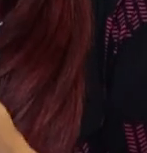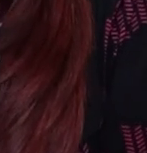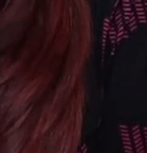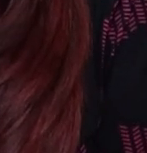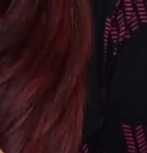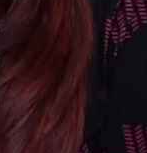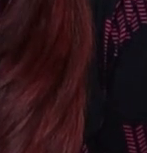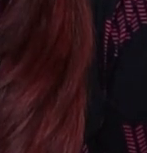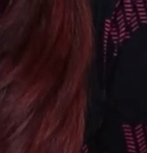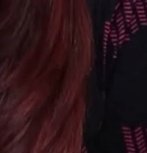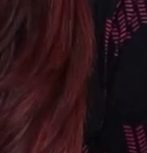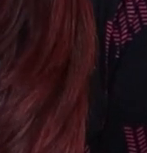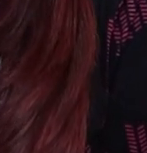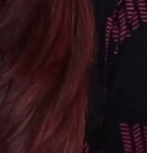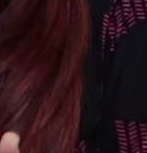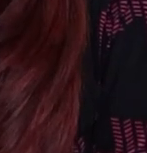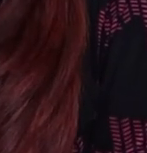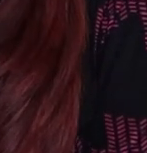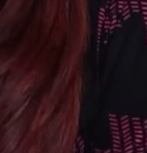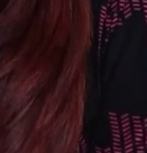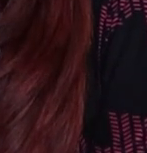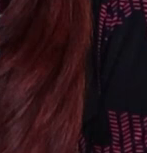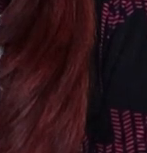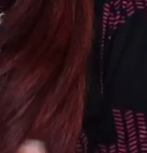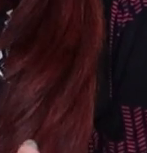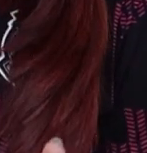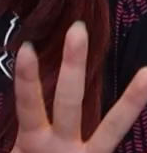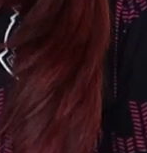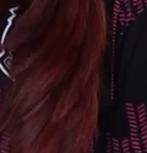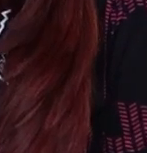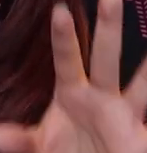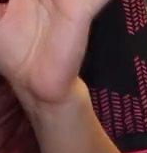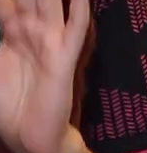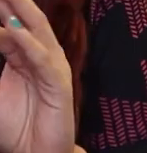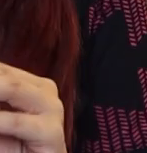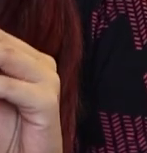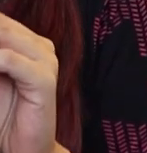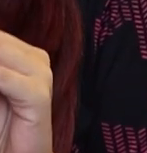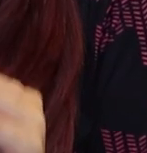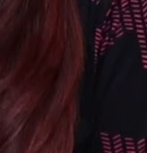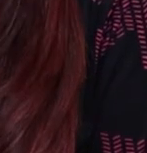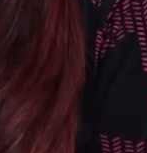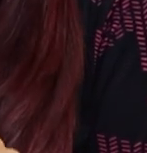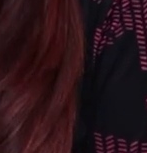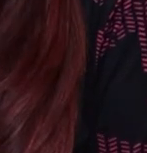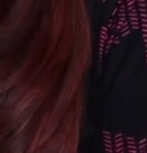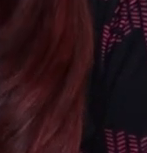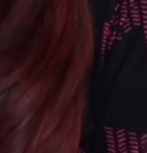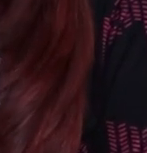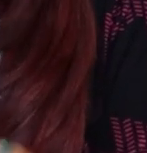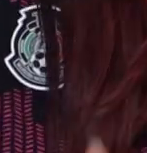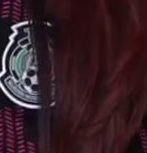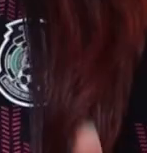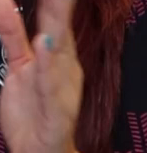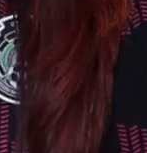el empuje del mexicano unido. Primero debo decir que me quedé súper sorprendida de lo organizado que estaba